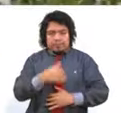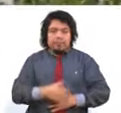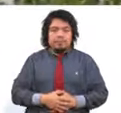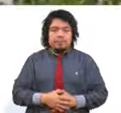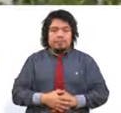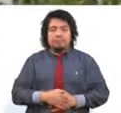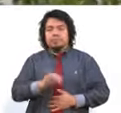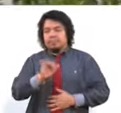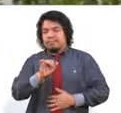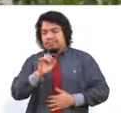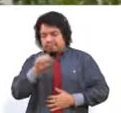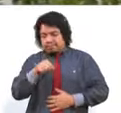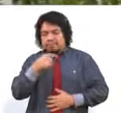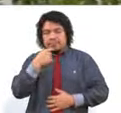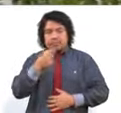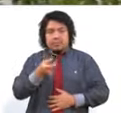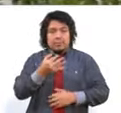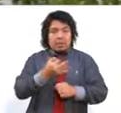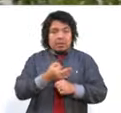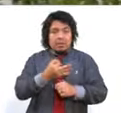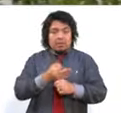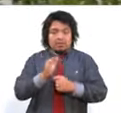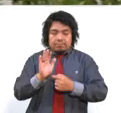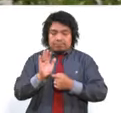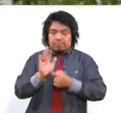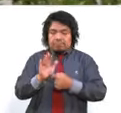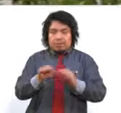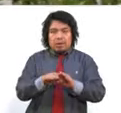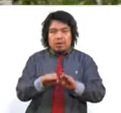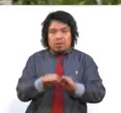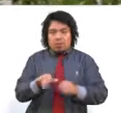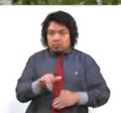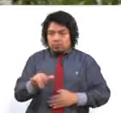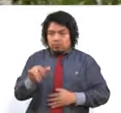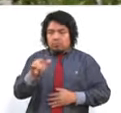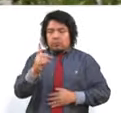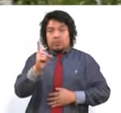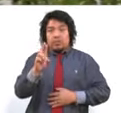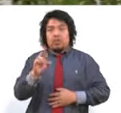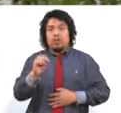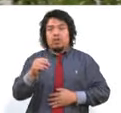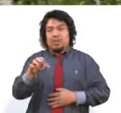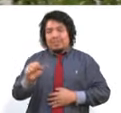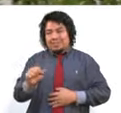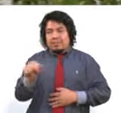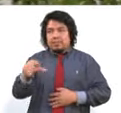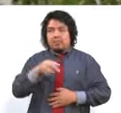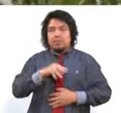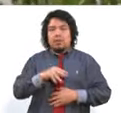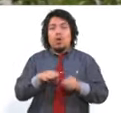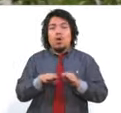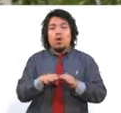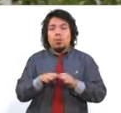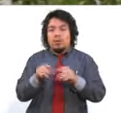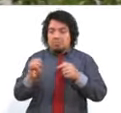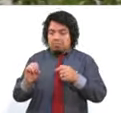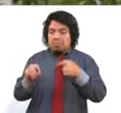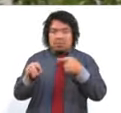Sí, claro que sí, les vamos a hacer una pequeña demostración de cómo se operan estos equipos, y como bien lo mencionó el comandante, cuentan